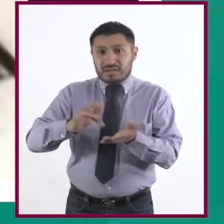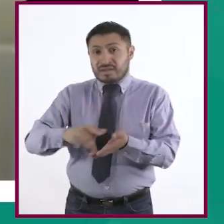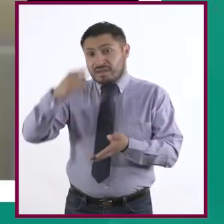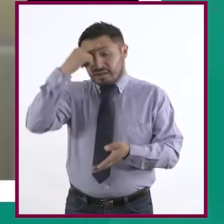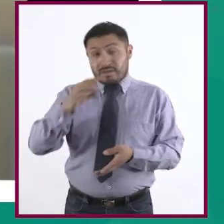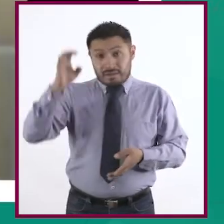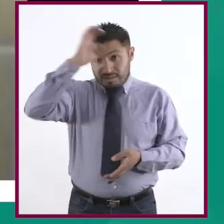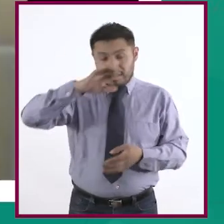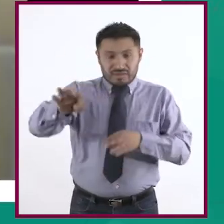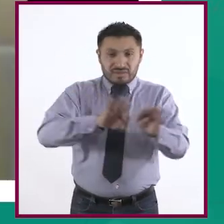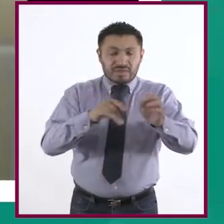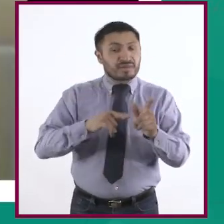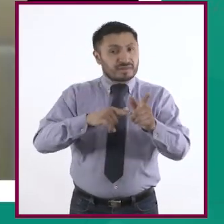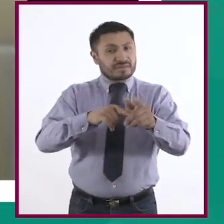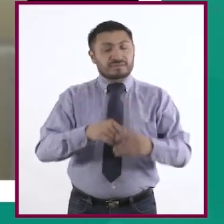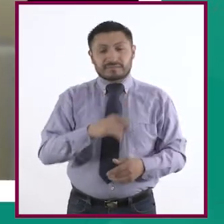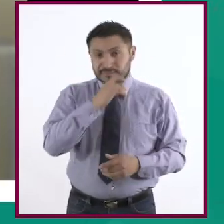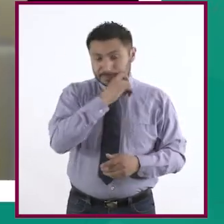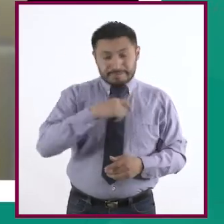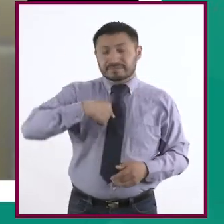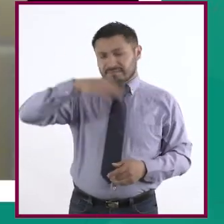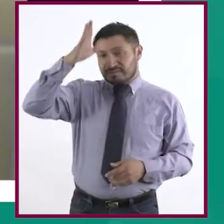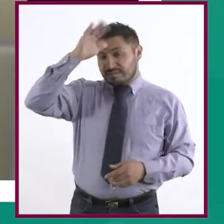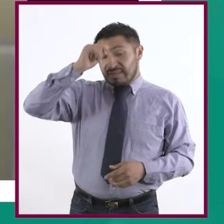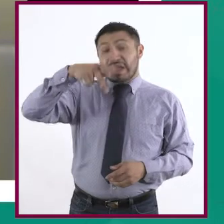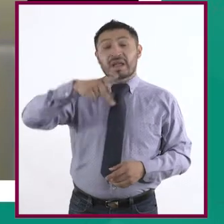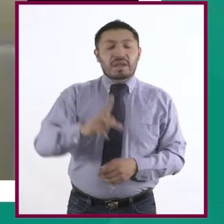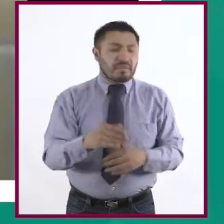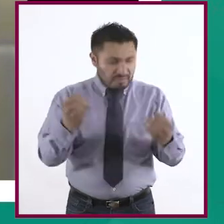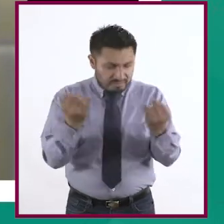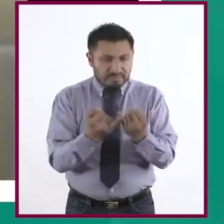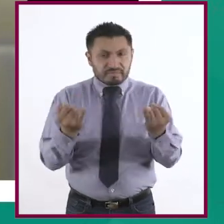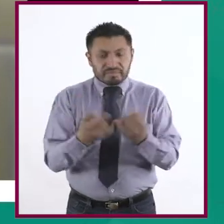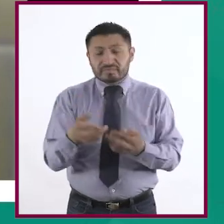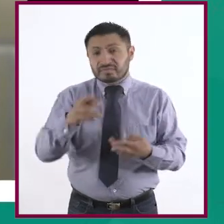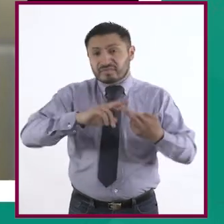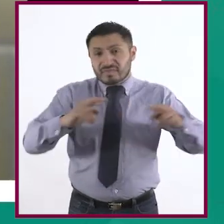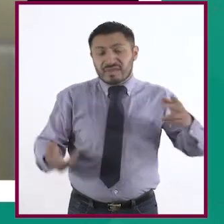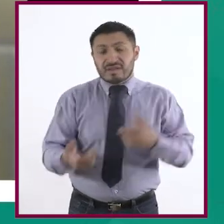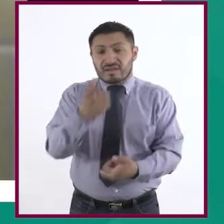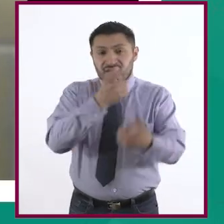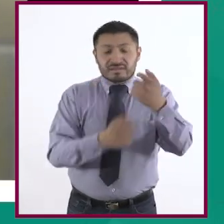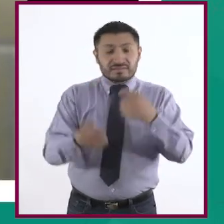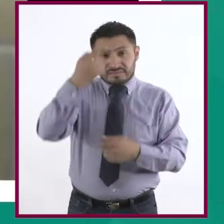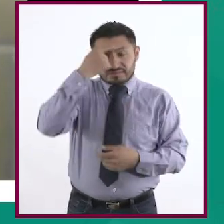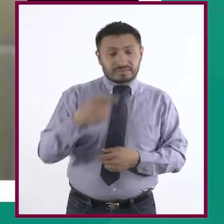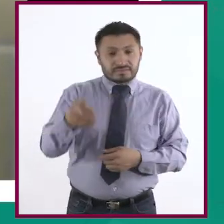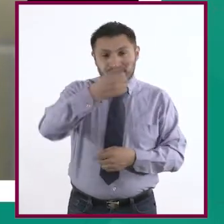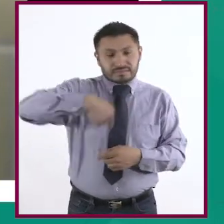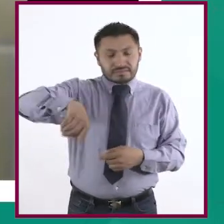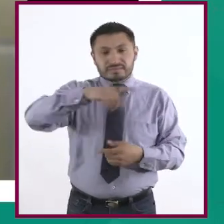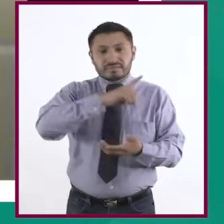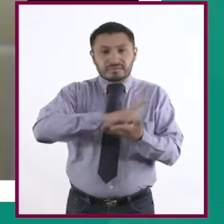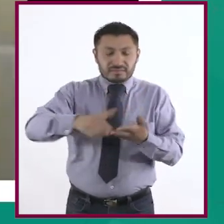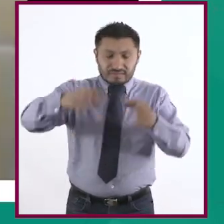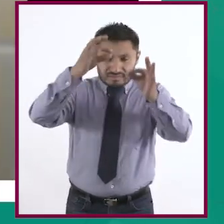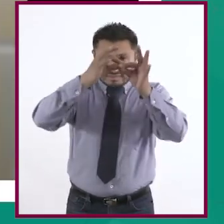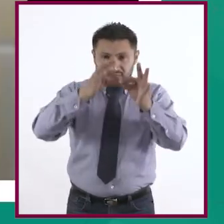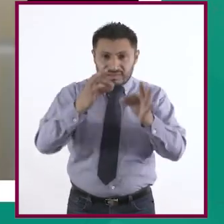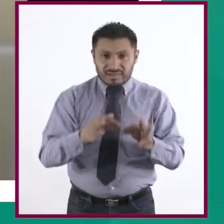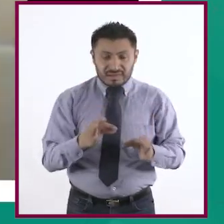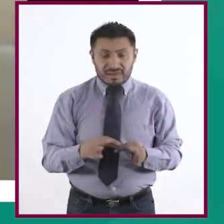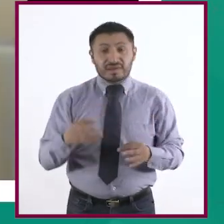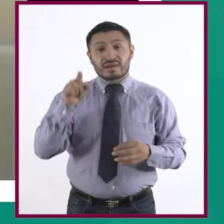trabajo. Concuerdo con ello, pero además con los recursos económicos para que cumplan los derechos establecidos por